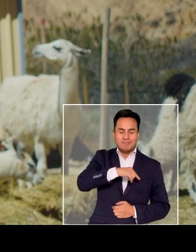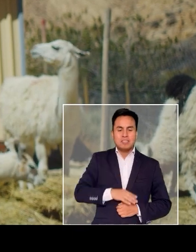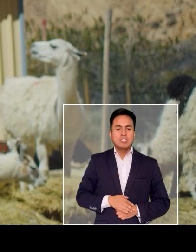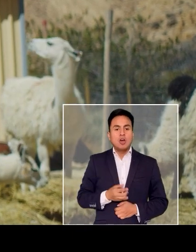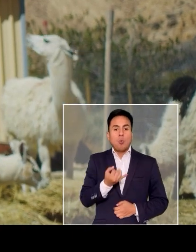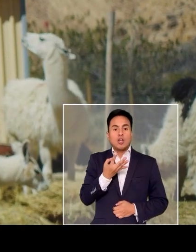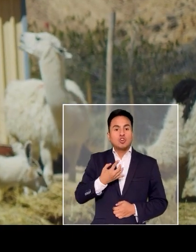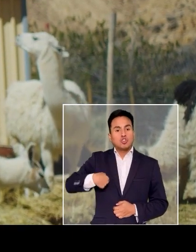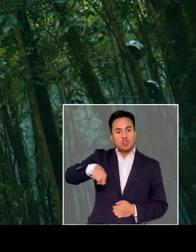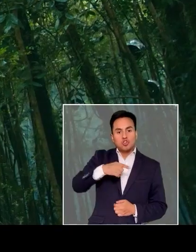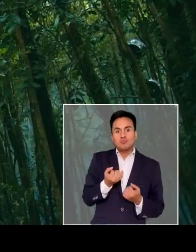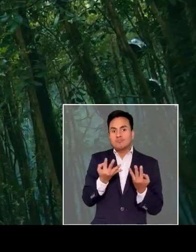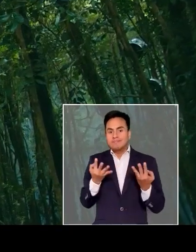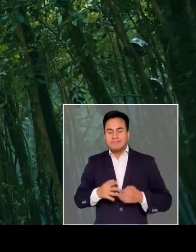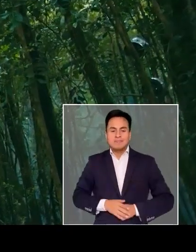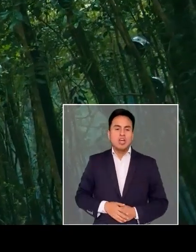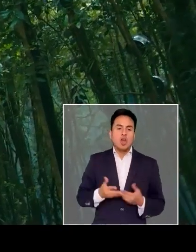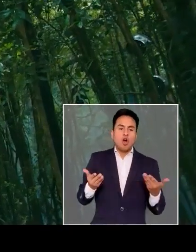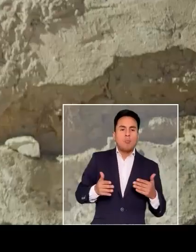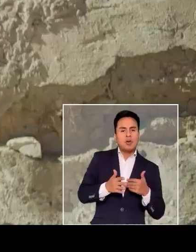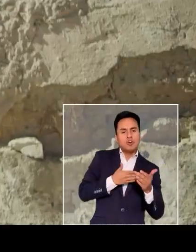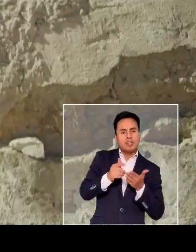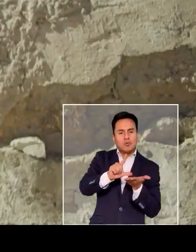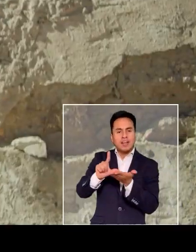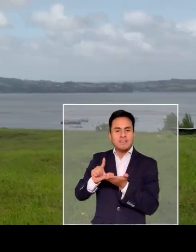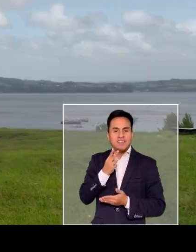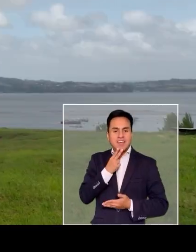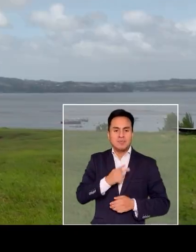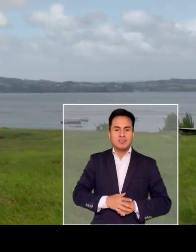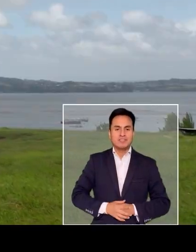Para saber cuántos somos. Cómo y dónde vivimos.